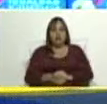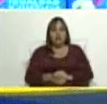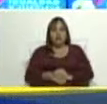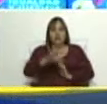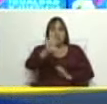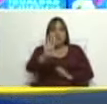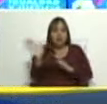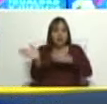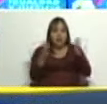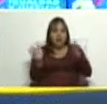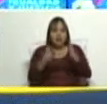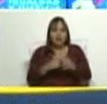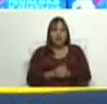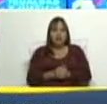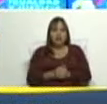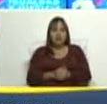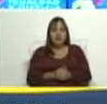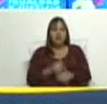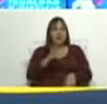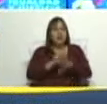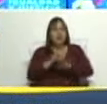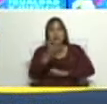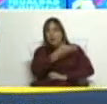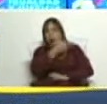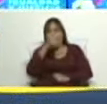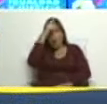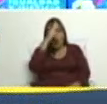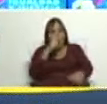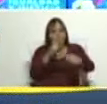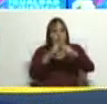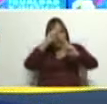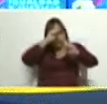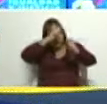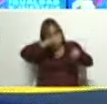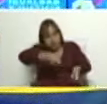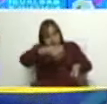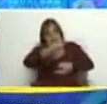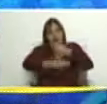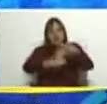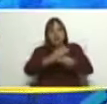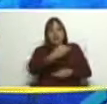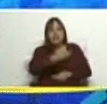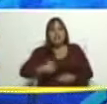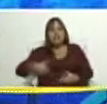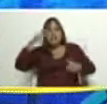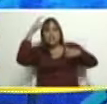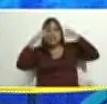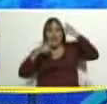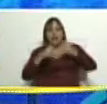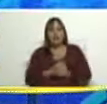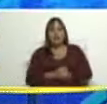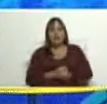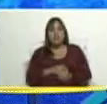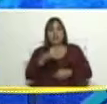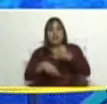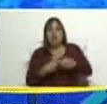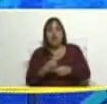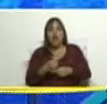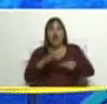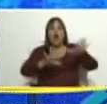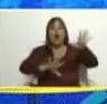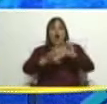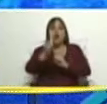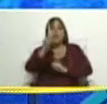5 de marzo, porque va a ser el mejor homenaje que le podamos hacer al comandante Chávez en sus 8-11